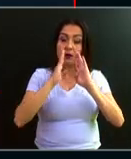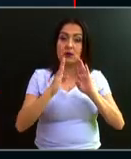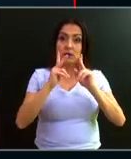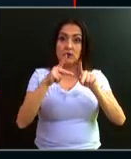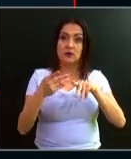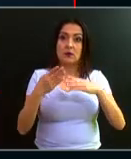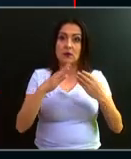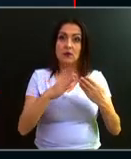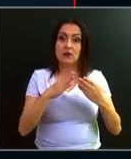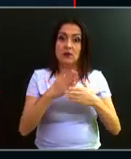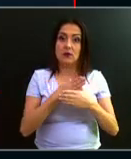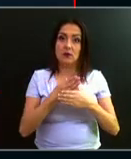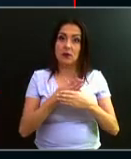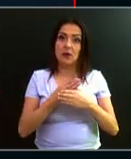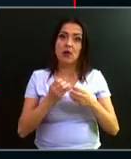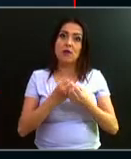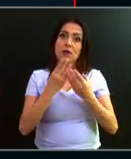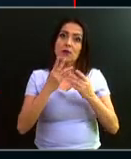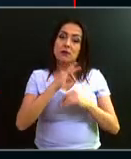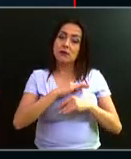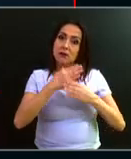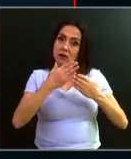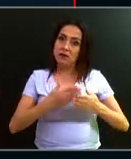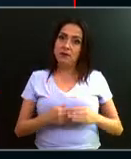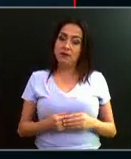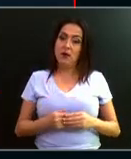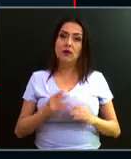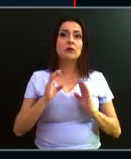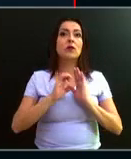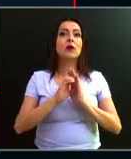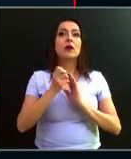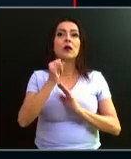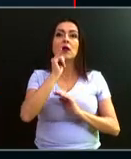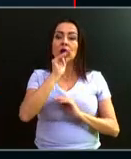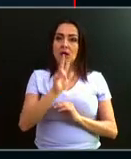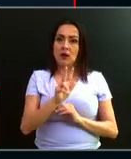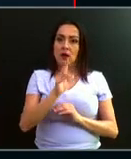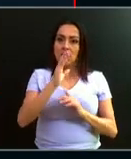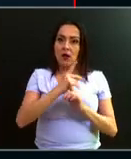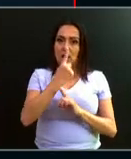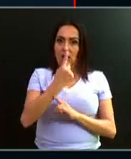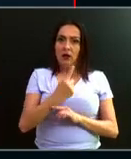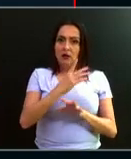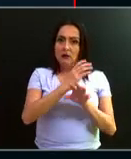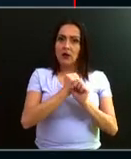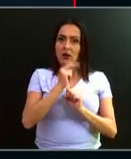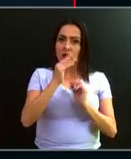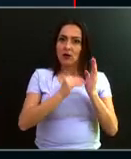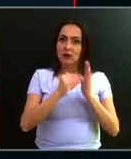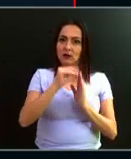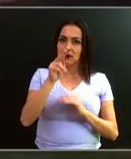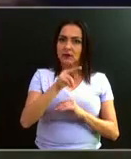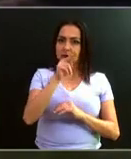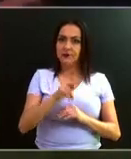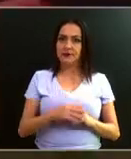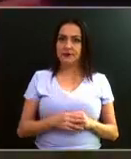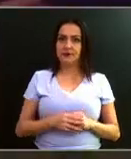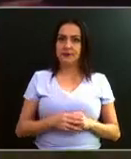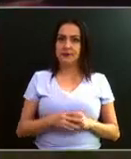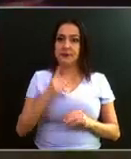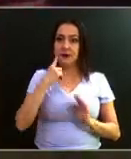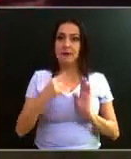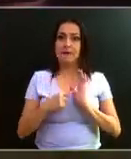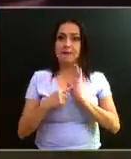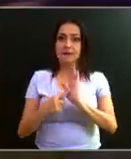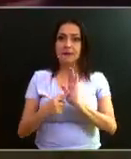fallecido se dividen entre la cantidad de beneficiarios. Por ejemplo, si son 3, cada uno recibirá 2 millones de colones. Para